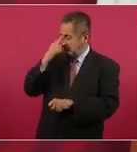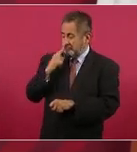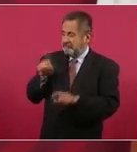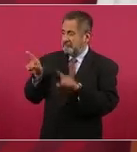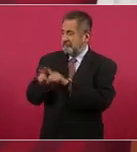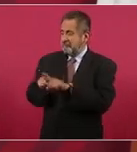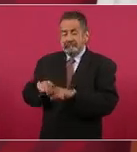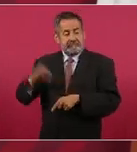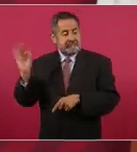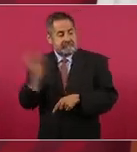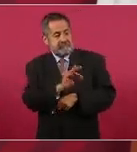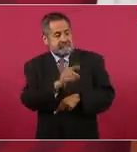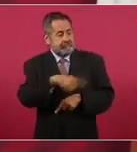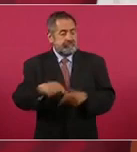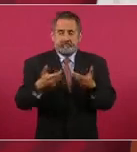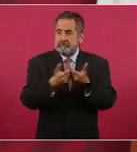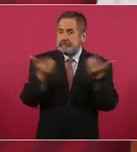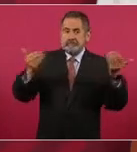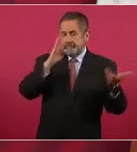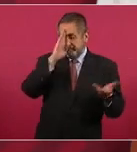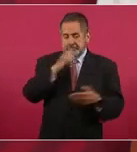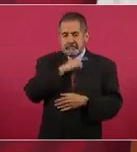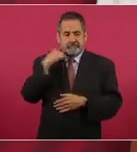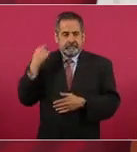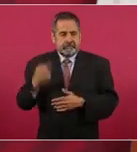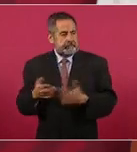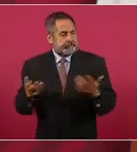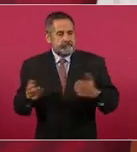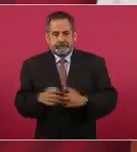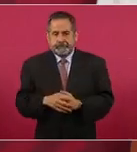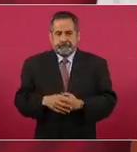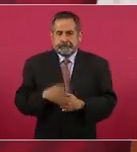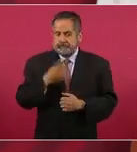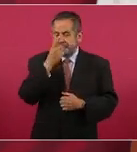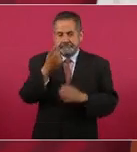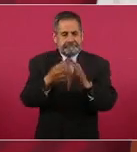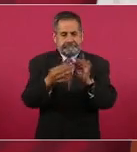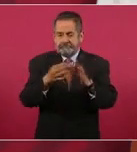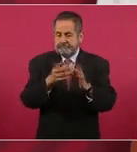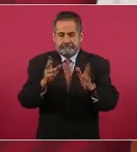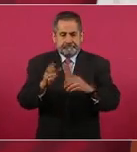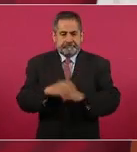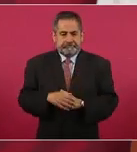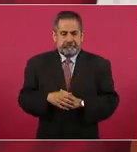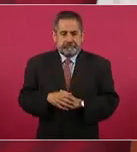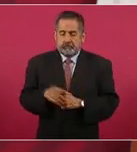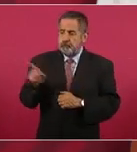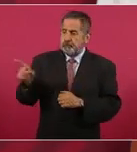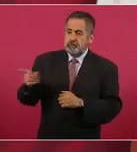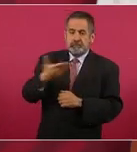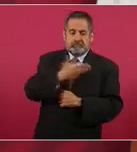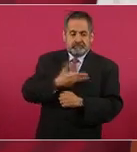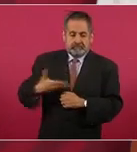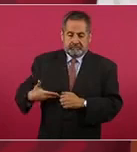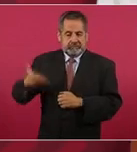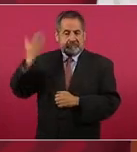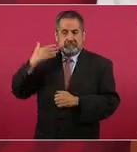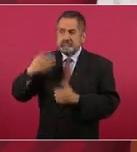y vencernos. Tengo que decir que nunca un presidente me había